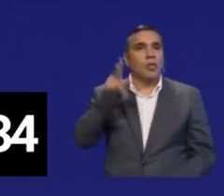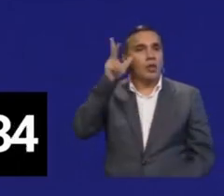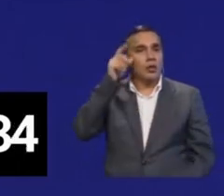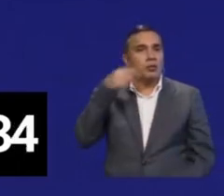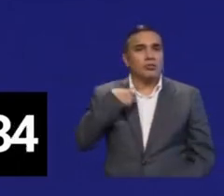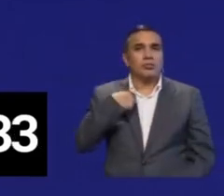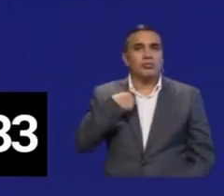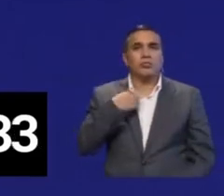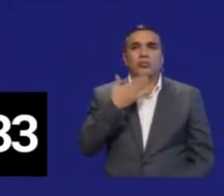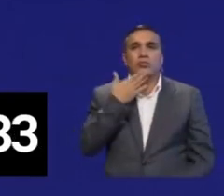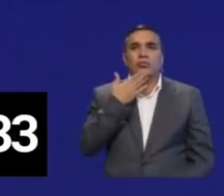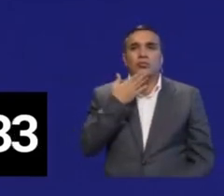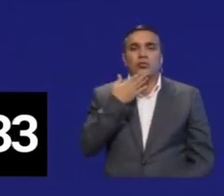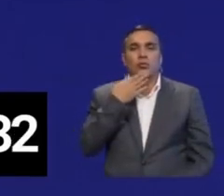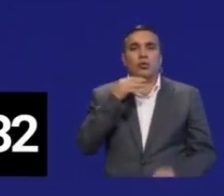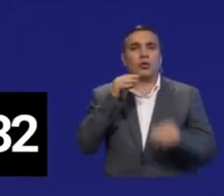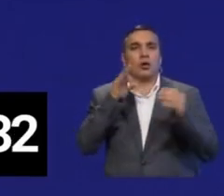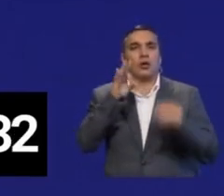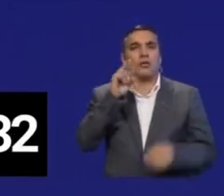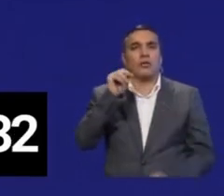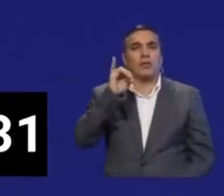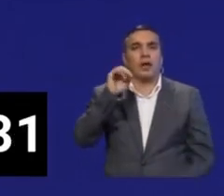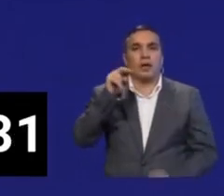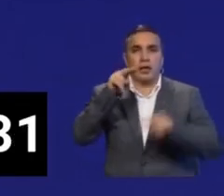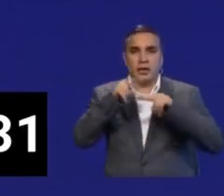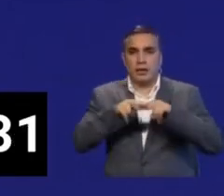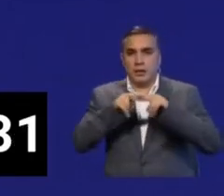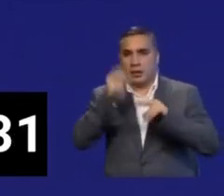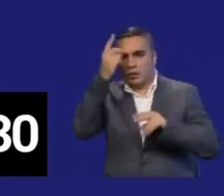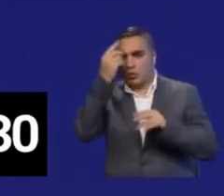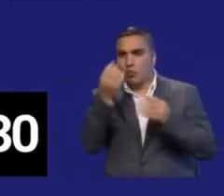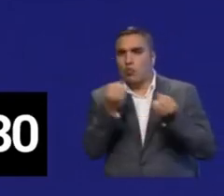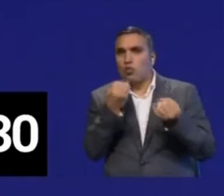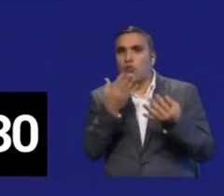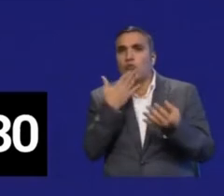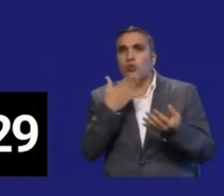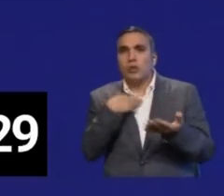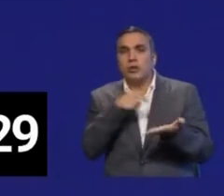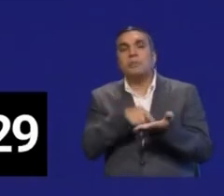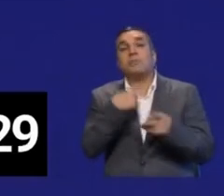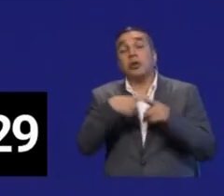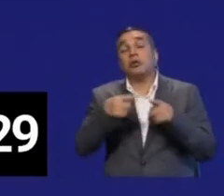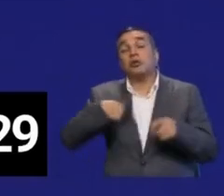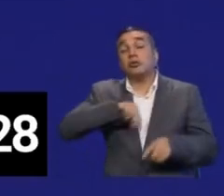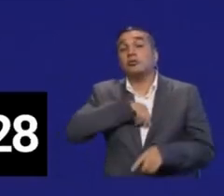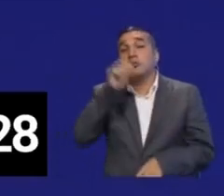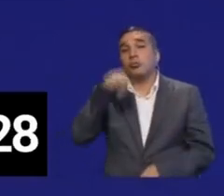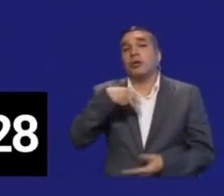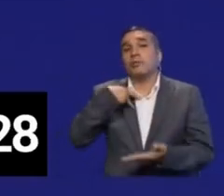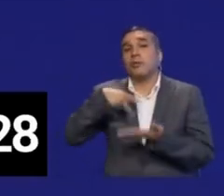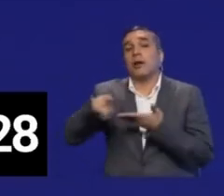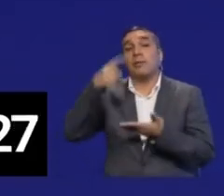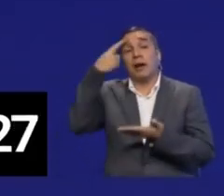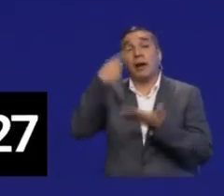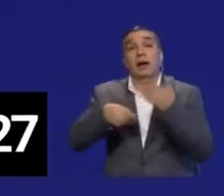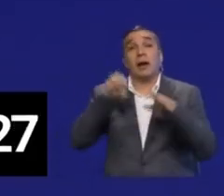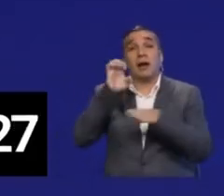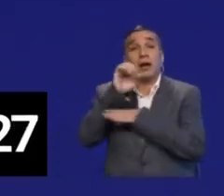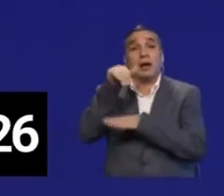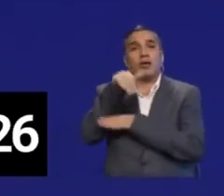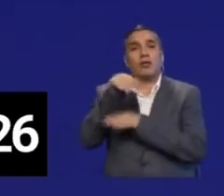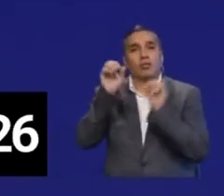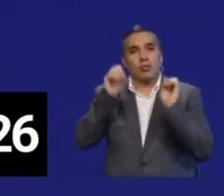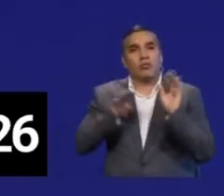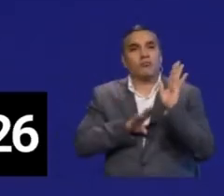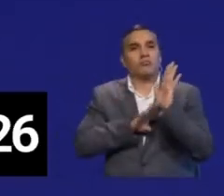de intención que tenemos con el Fondo Monetario Internacional. Dije que hay que pagar la deuda efectivamente porque eso nos permite al Ecuador insertarlo en